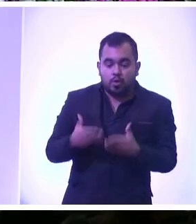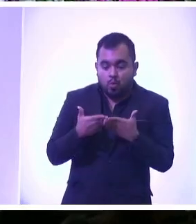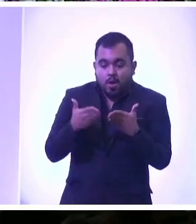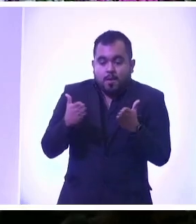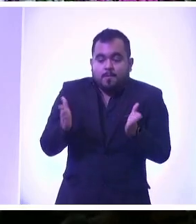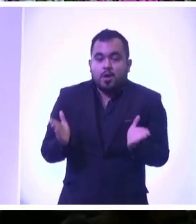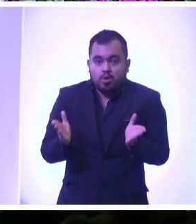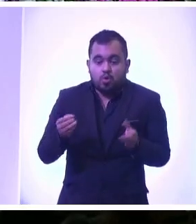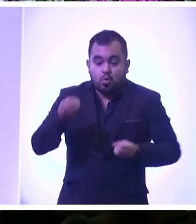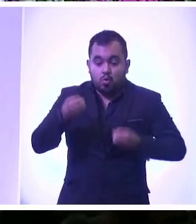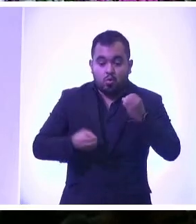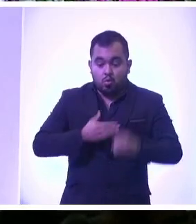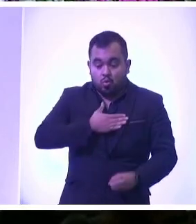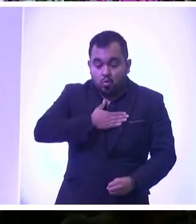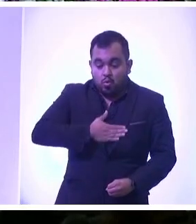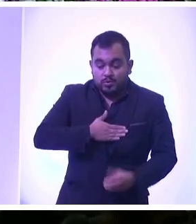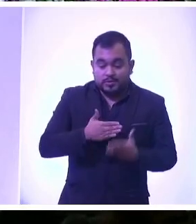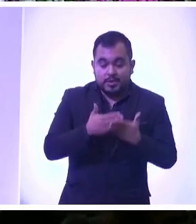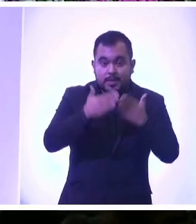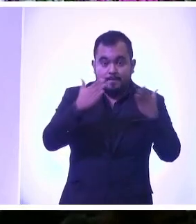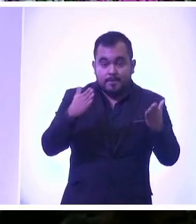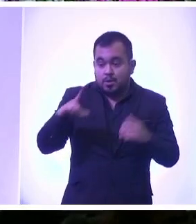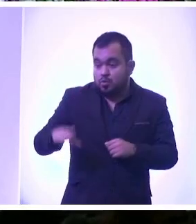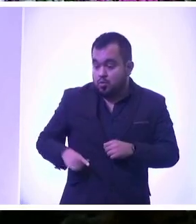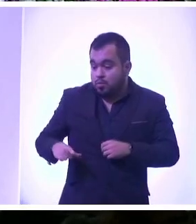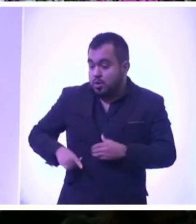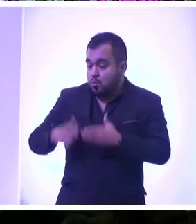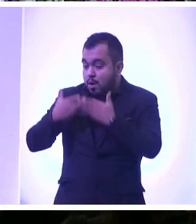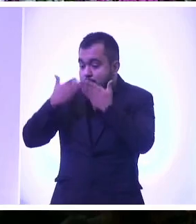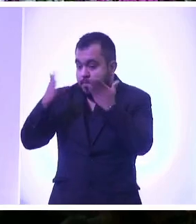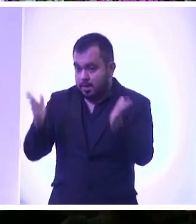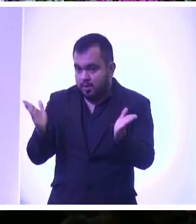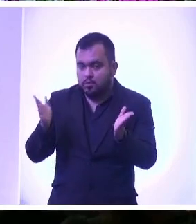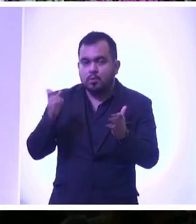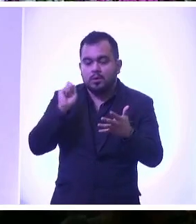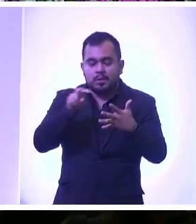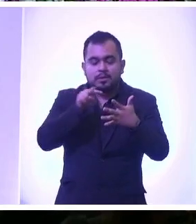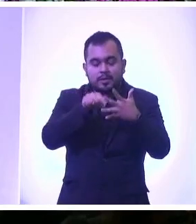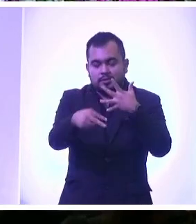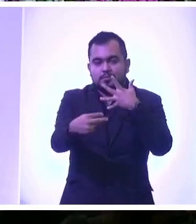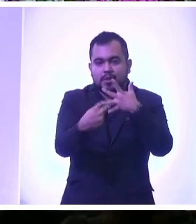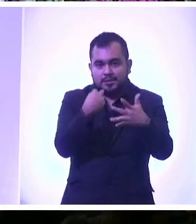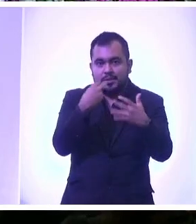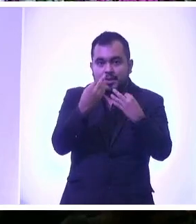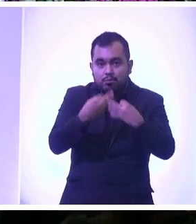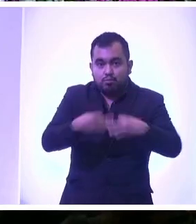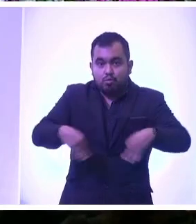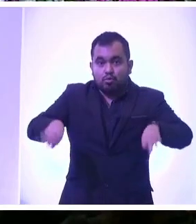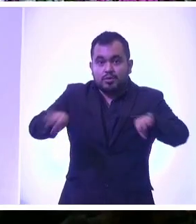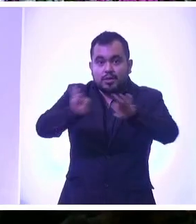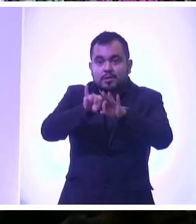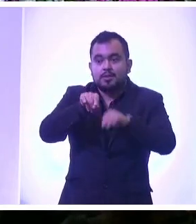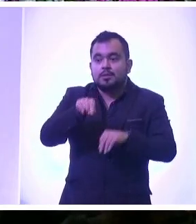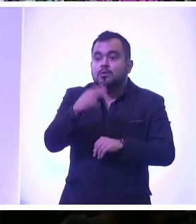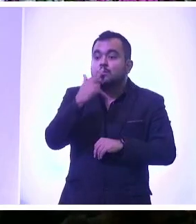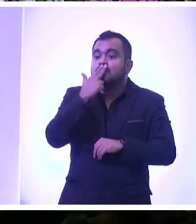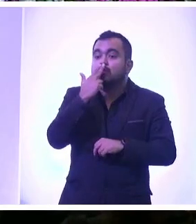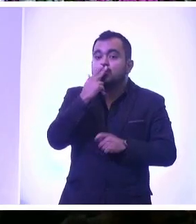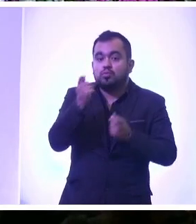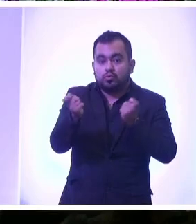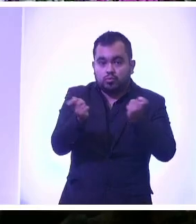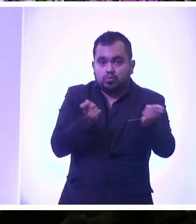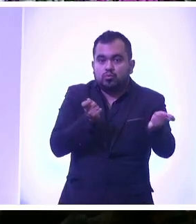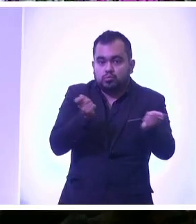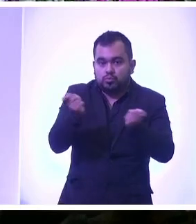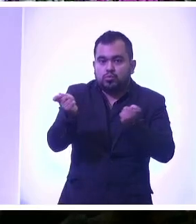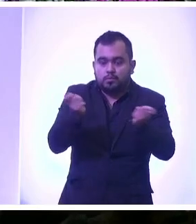abierta estado abierto que es muy similar la transparencia que es fundamental la transparencia en el en el uso de los recursos